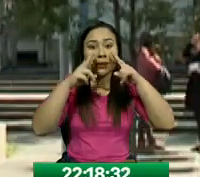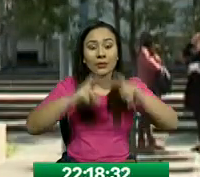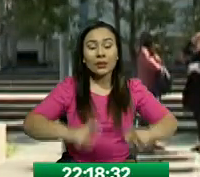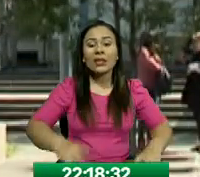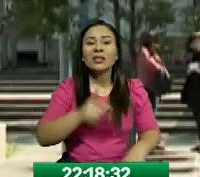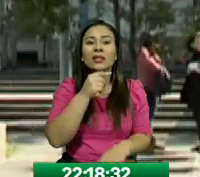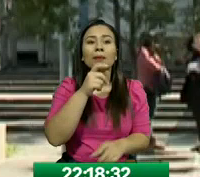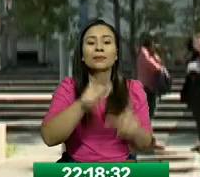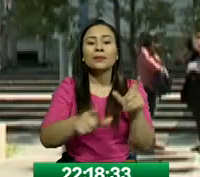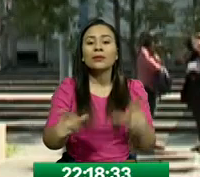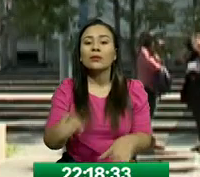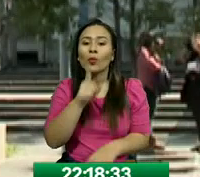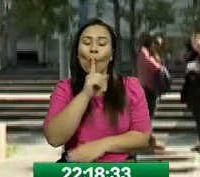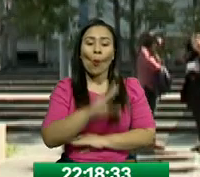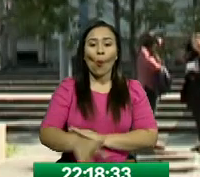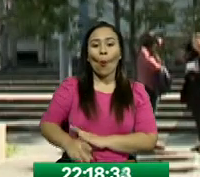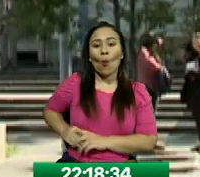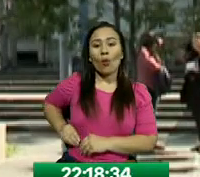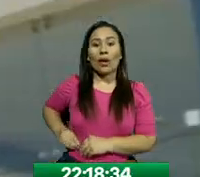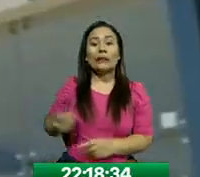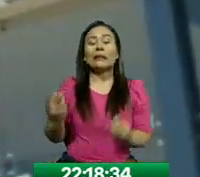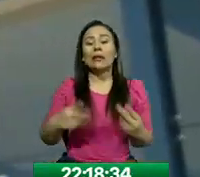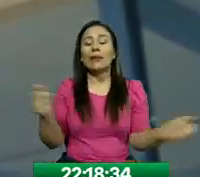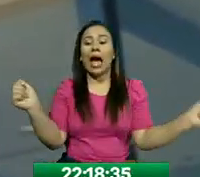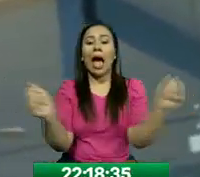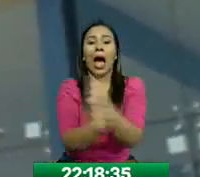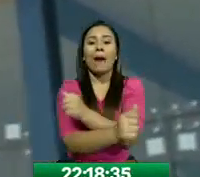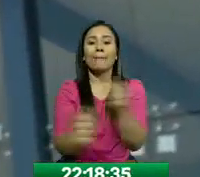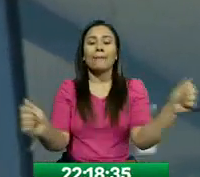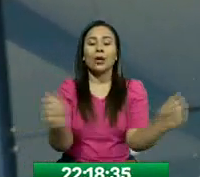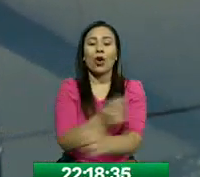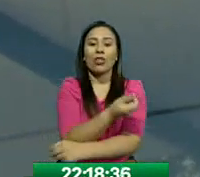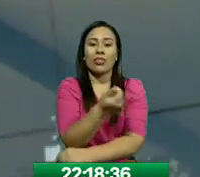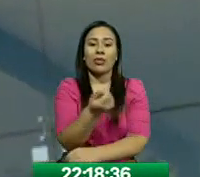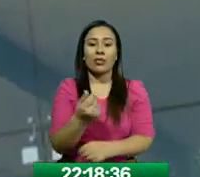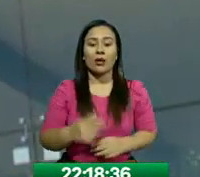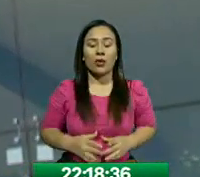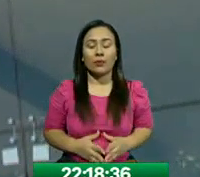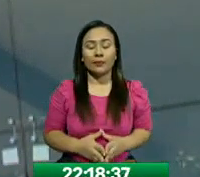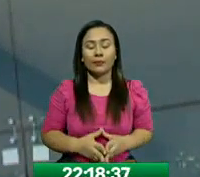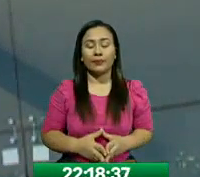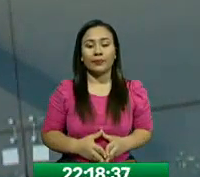supuestos delitos de peculado y lavado de activos, informó Héctor Romero.